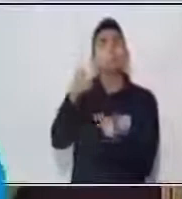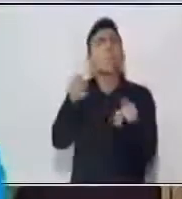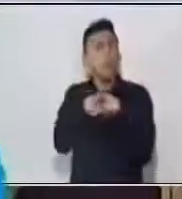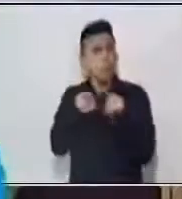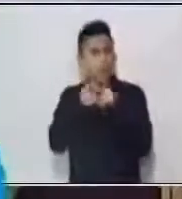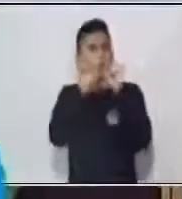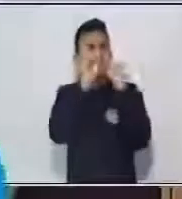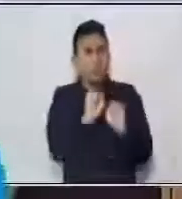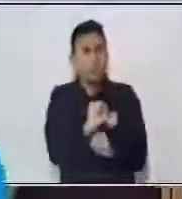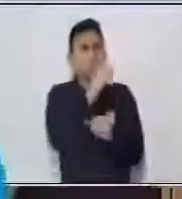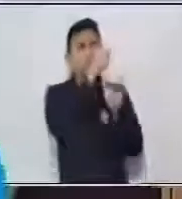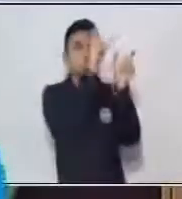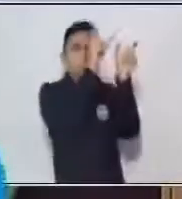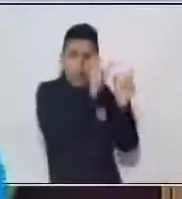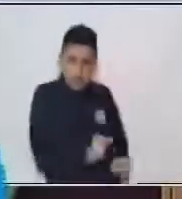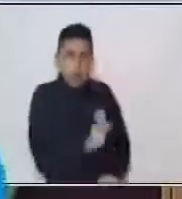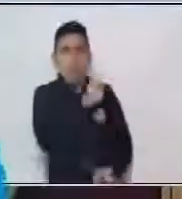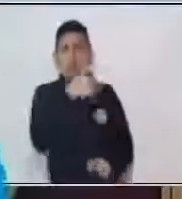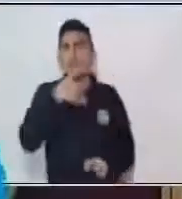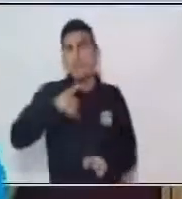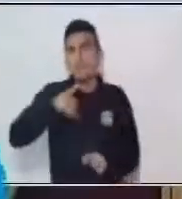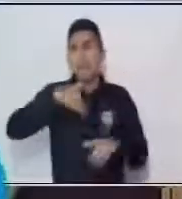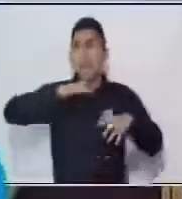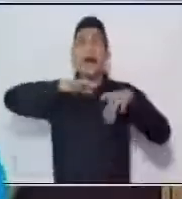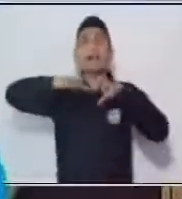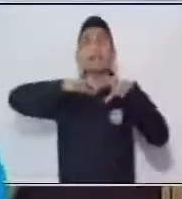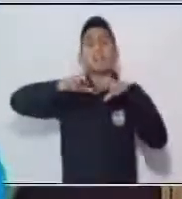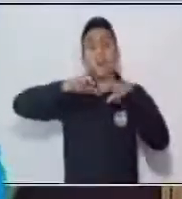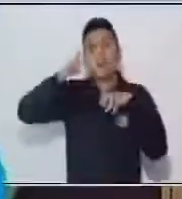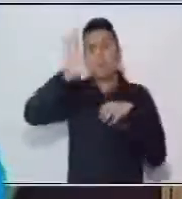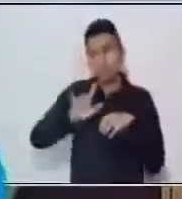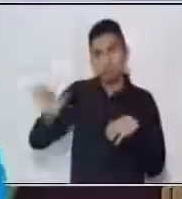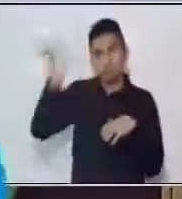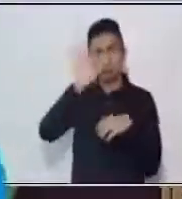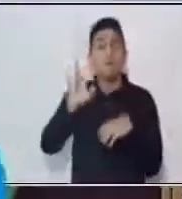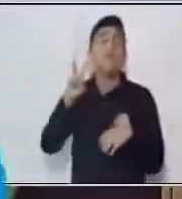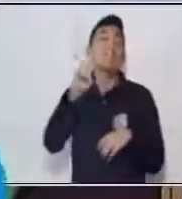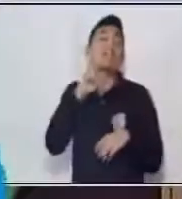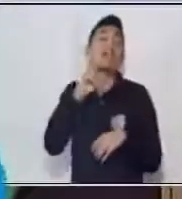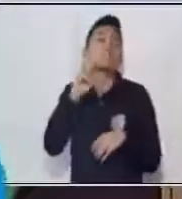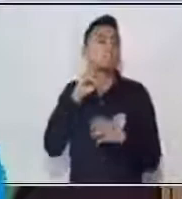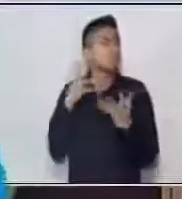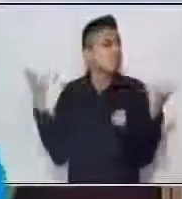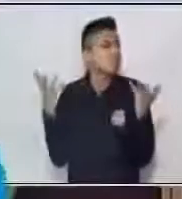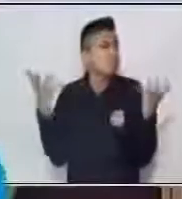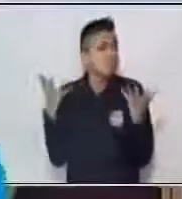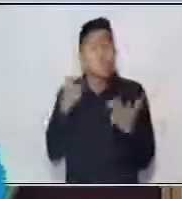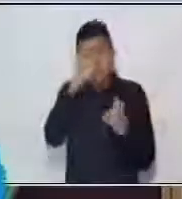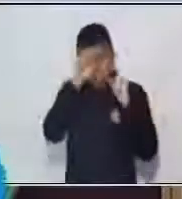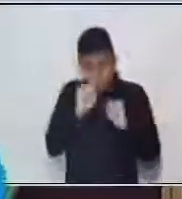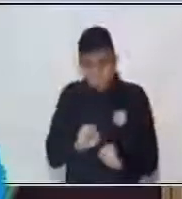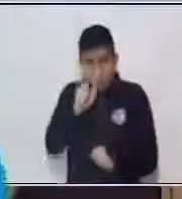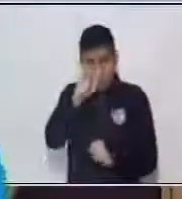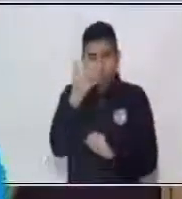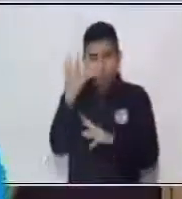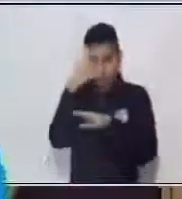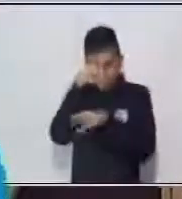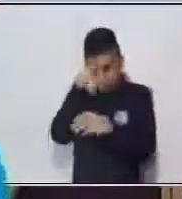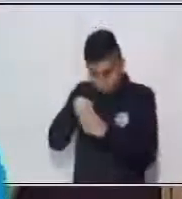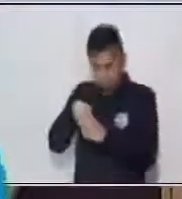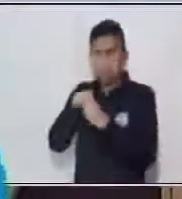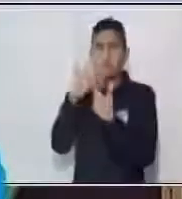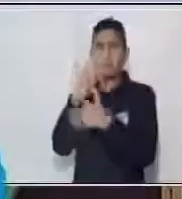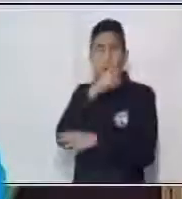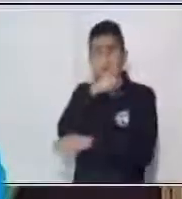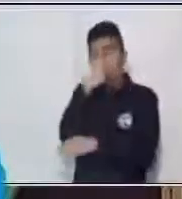también se está generando otro tipo de acciones y son verbos que en este caso también puedes implementar al momento